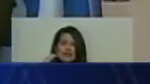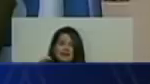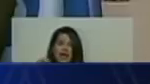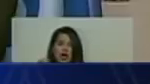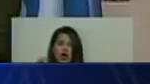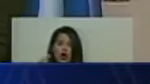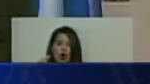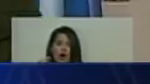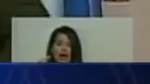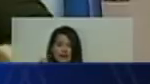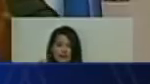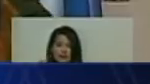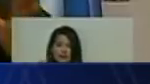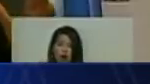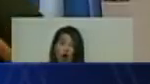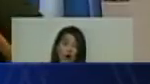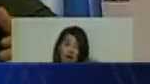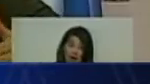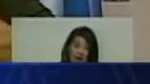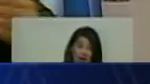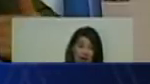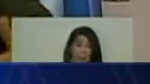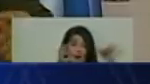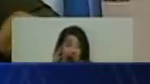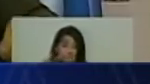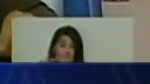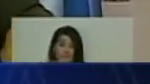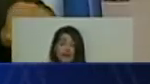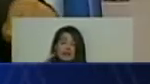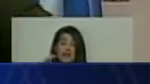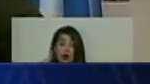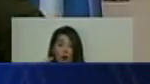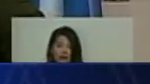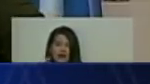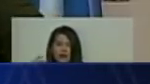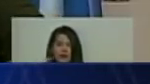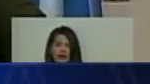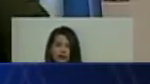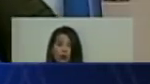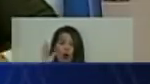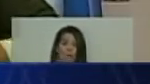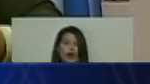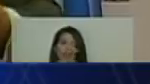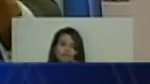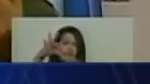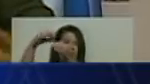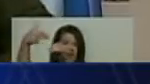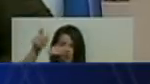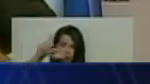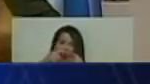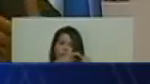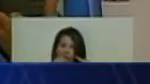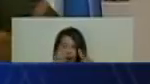con PDVSA, 120 empresas que está investigando el Ministerio Público en este momento, porque se nos ha